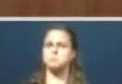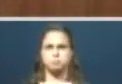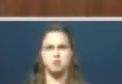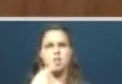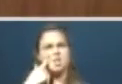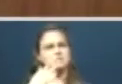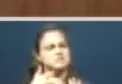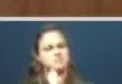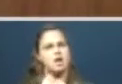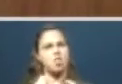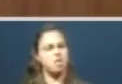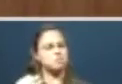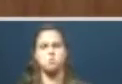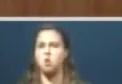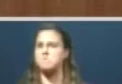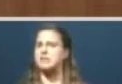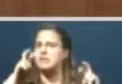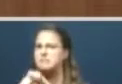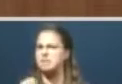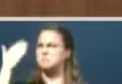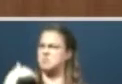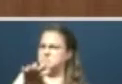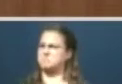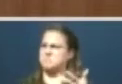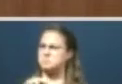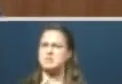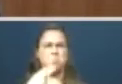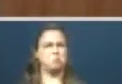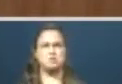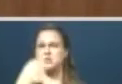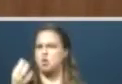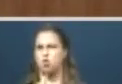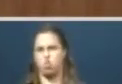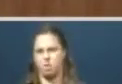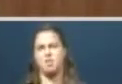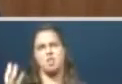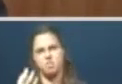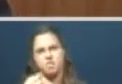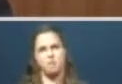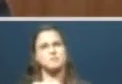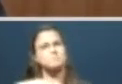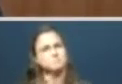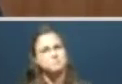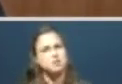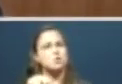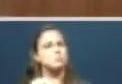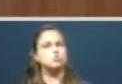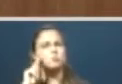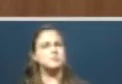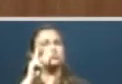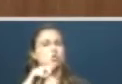la normalización de una cuestión que nunca debió plantearse en términos políticos y sin resolverse en términos estrictamente